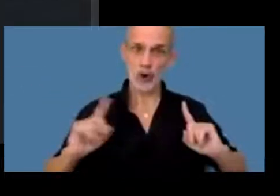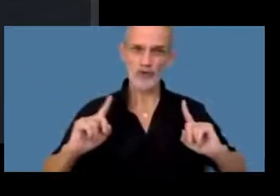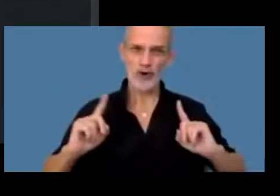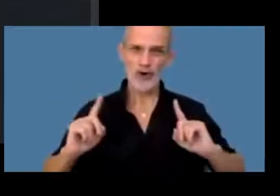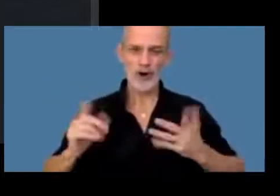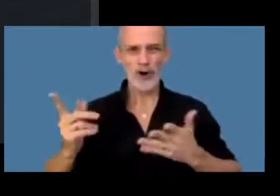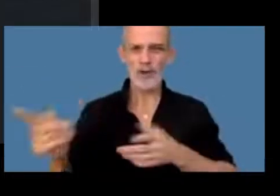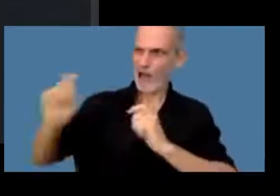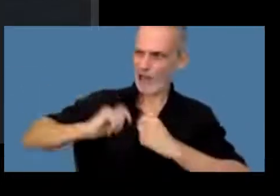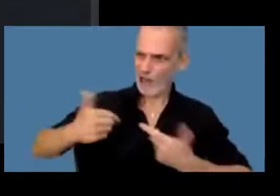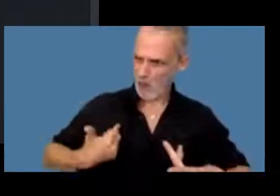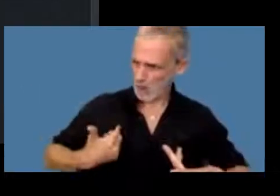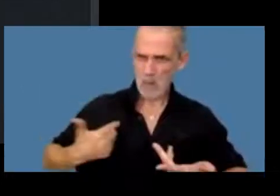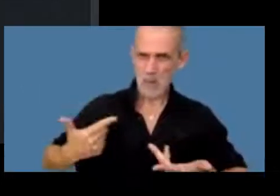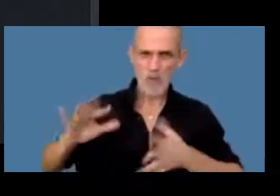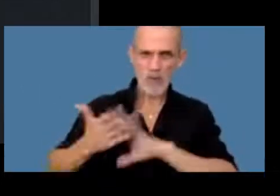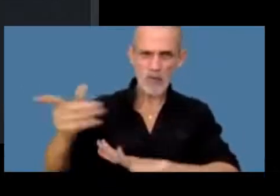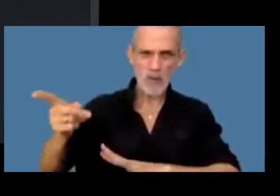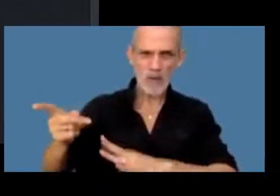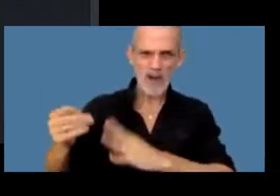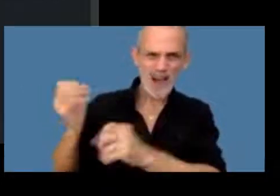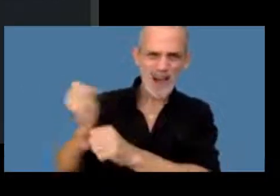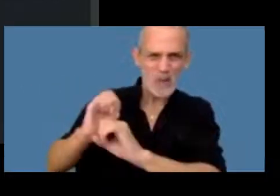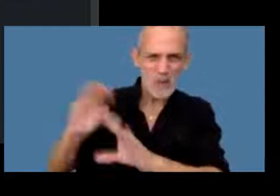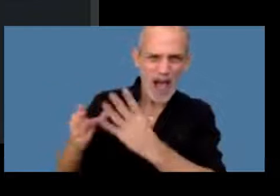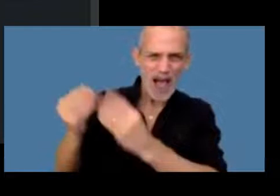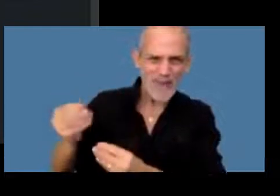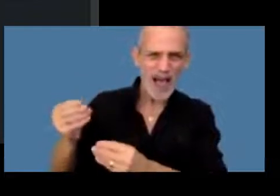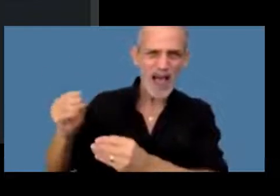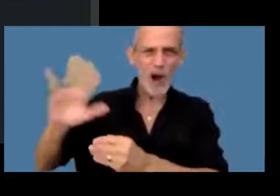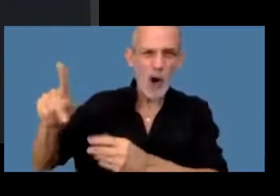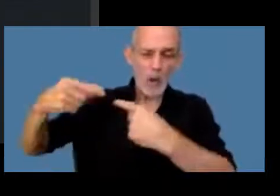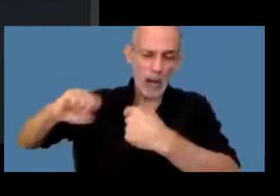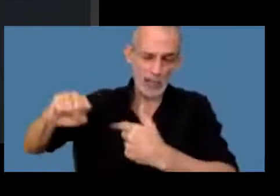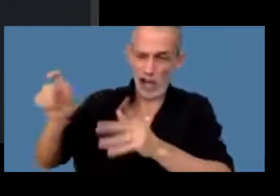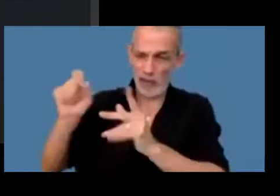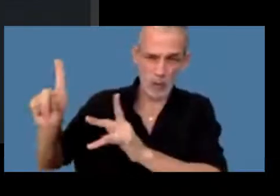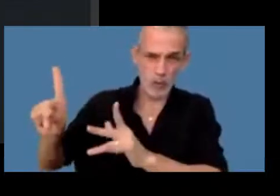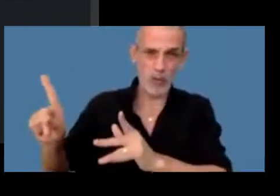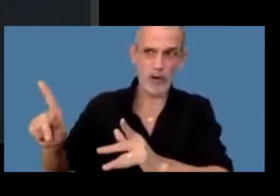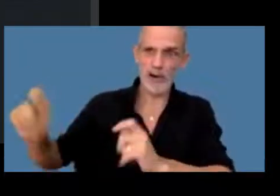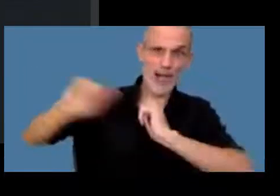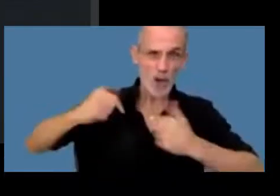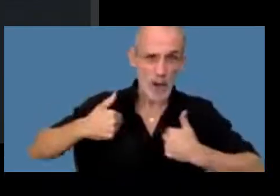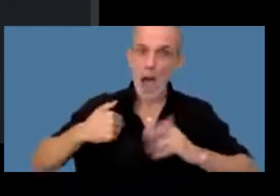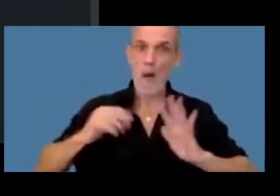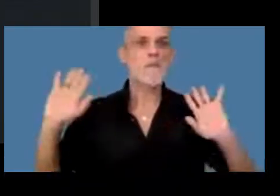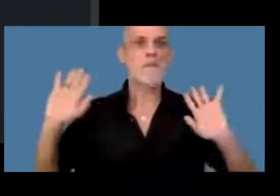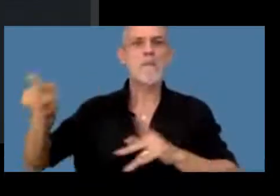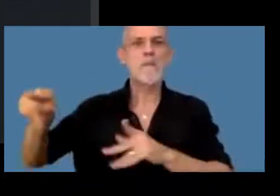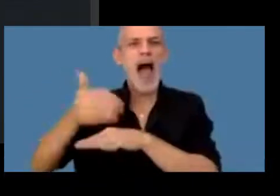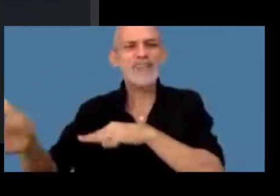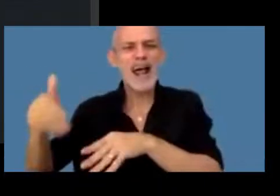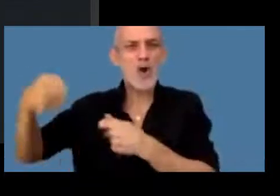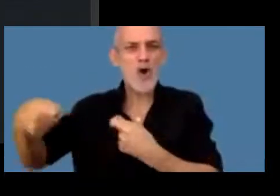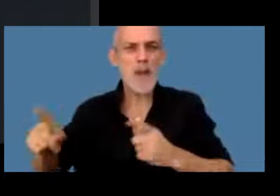puede trasladar su ineficiencia, su delito, o su defraudación, o su atraso, simplemente, a